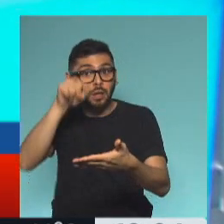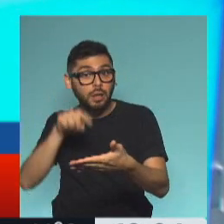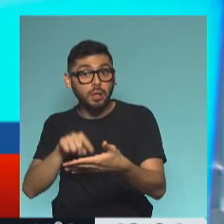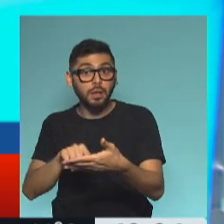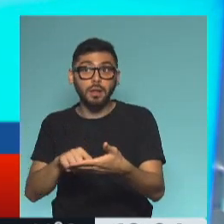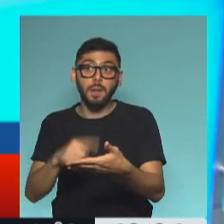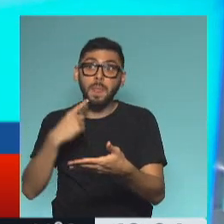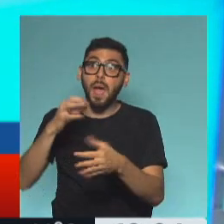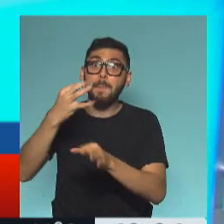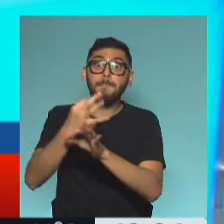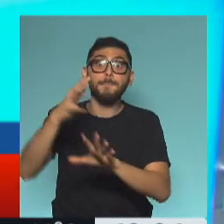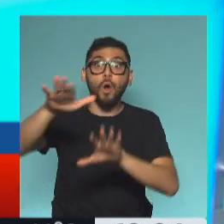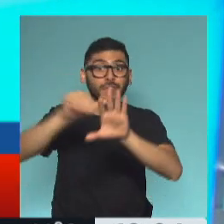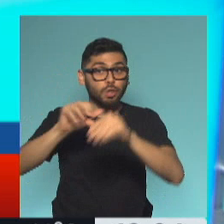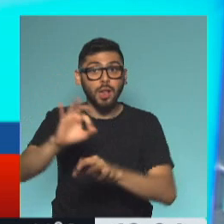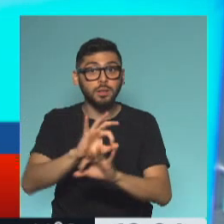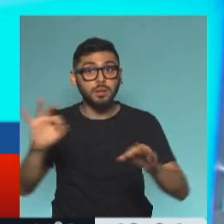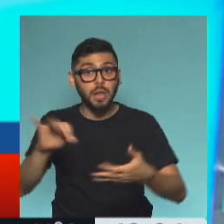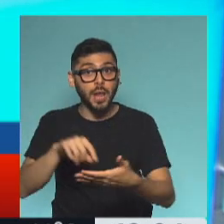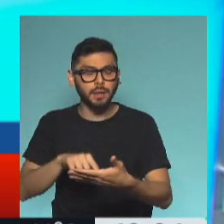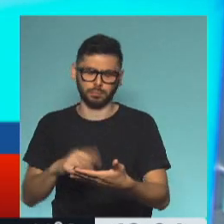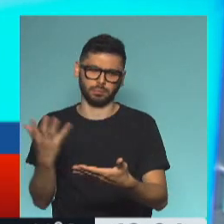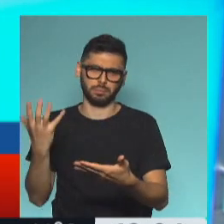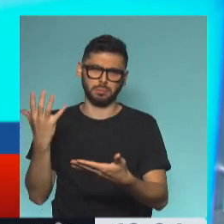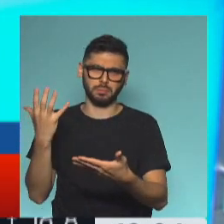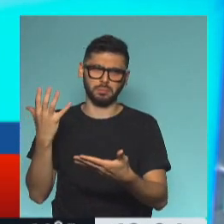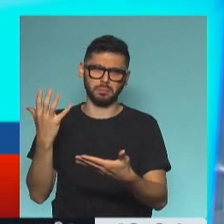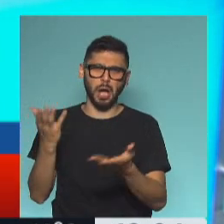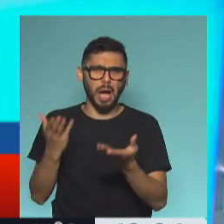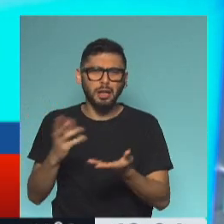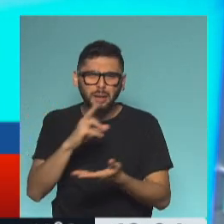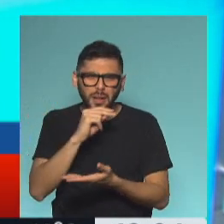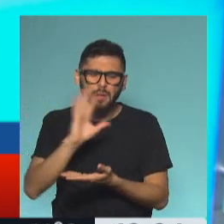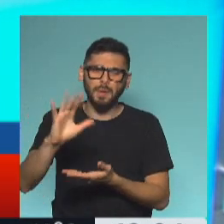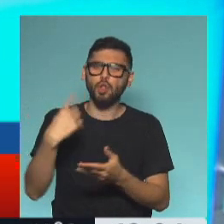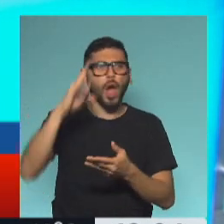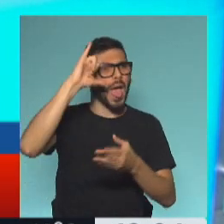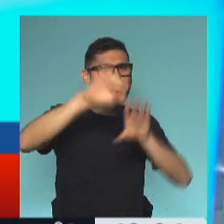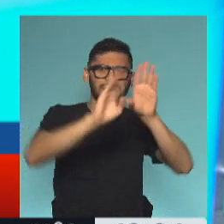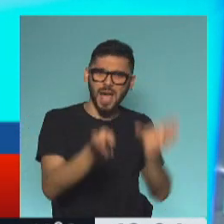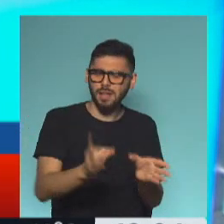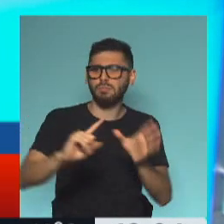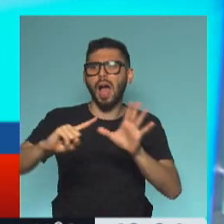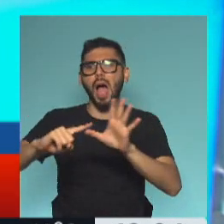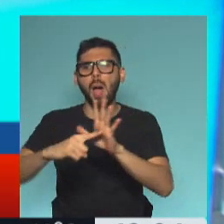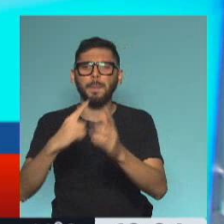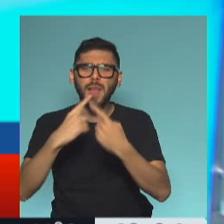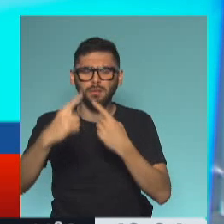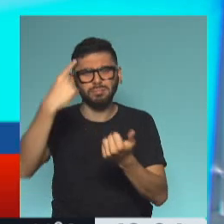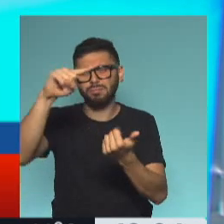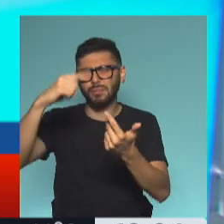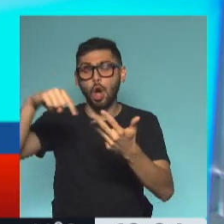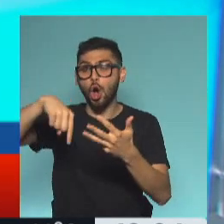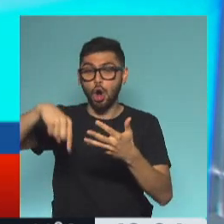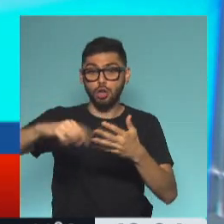de especialistas. Vamos a ir y volver. Estamos en Ezeiza, estamos en distintos accesos, igual a la Ciudad de Buenos Aires. Hoy es el